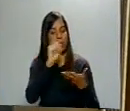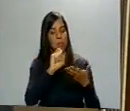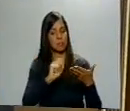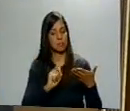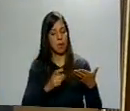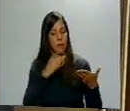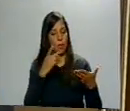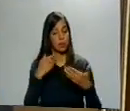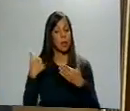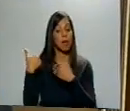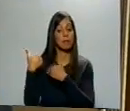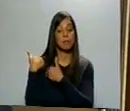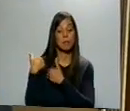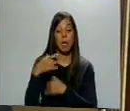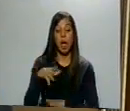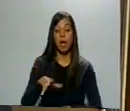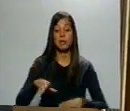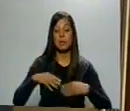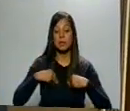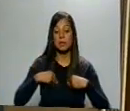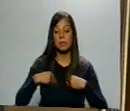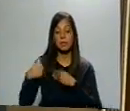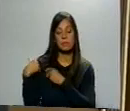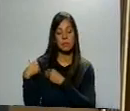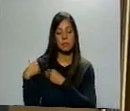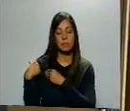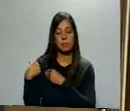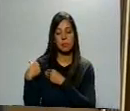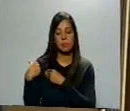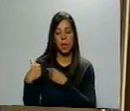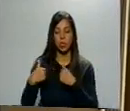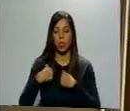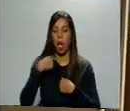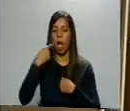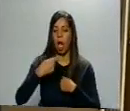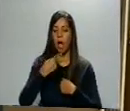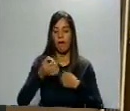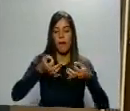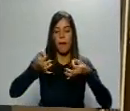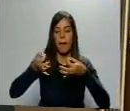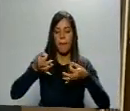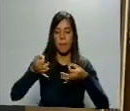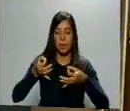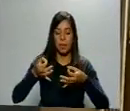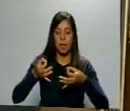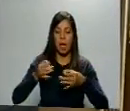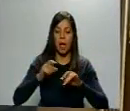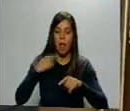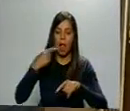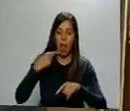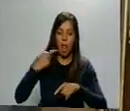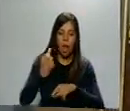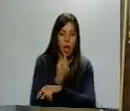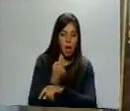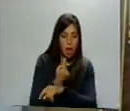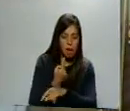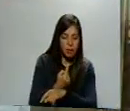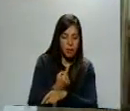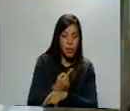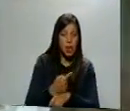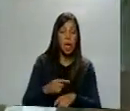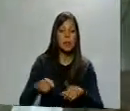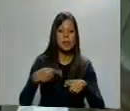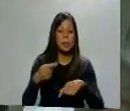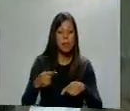del planteamiento que estaba haciendo. Cuando yo hice el razonamiento, pidieron un receso en ese momento, se designó una